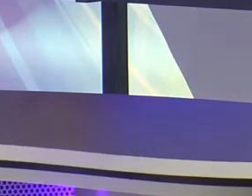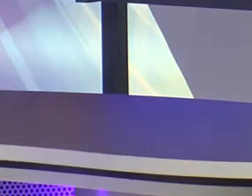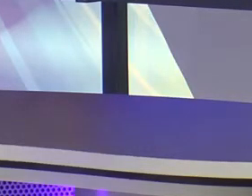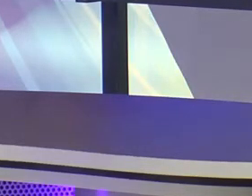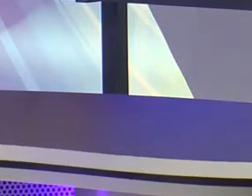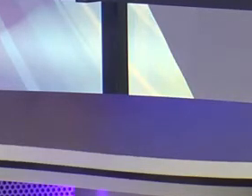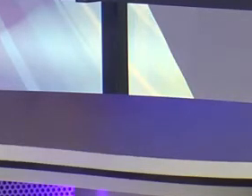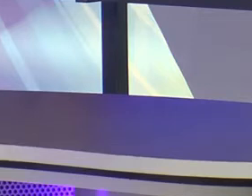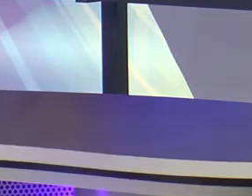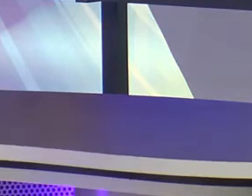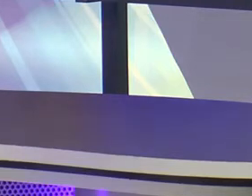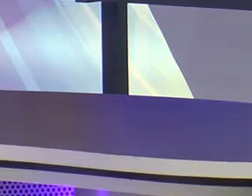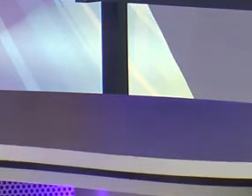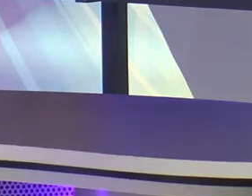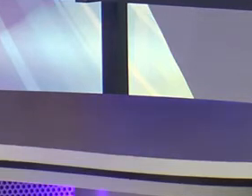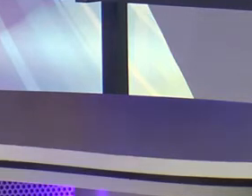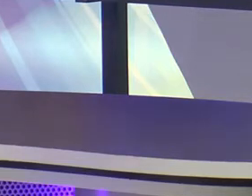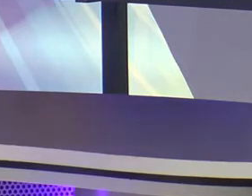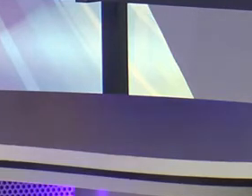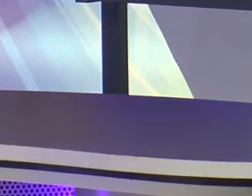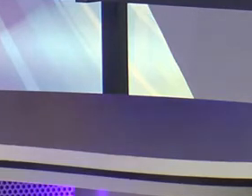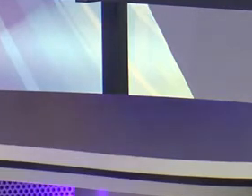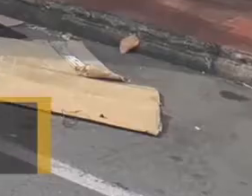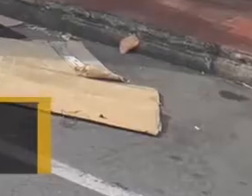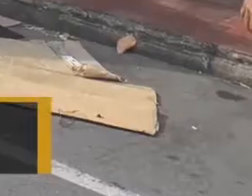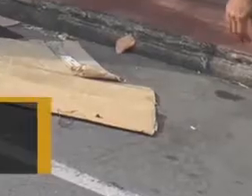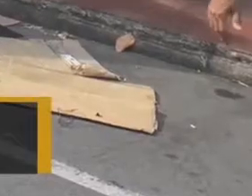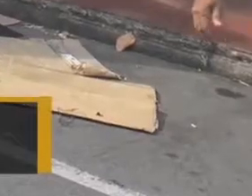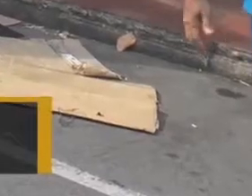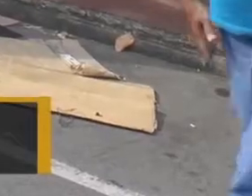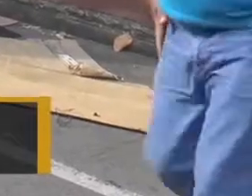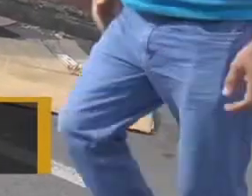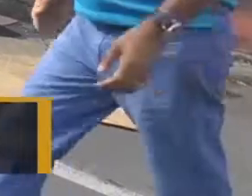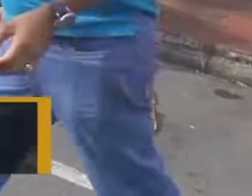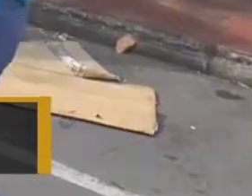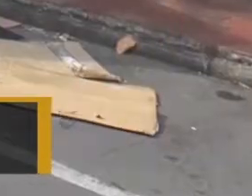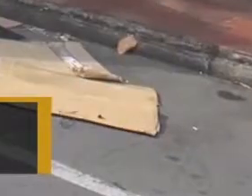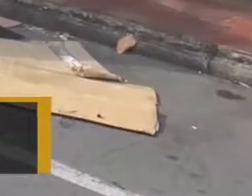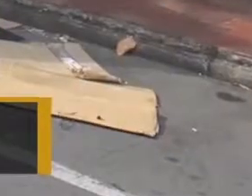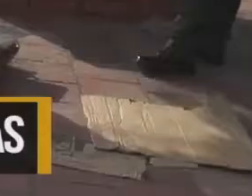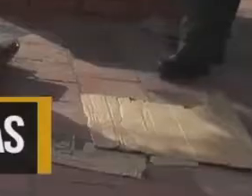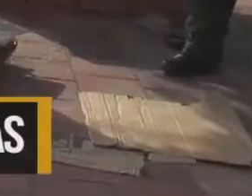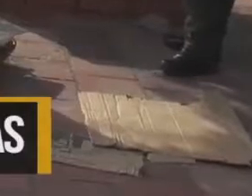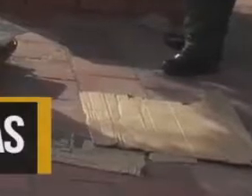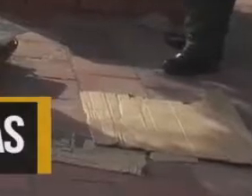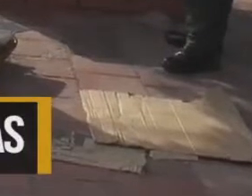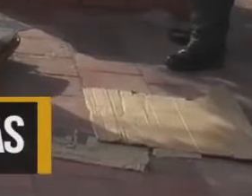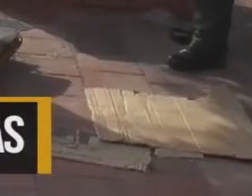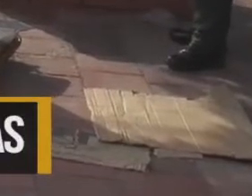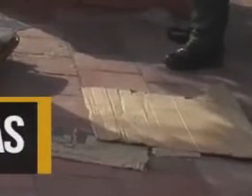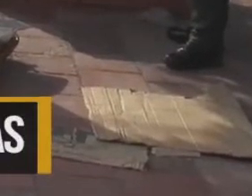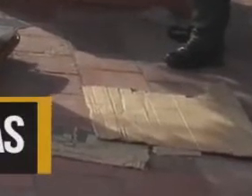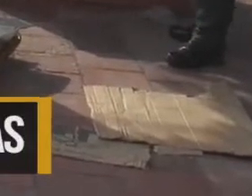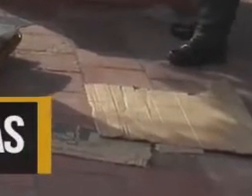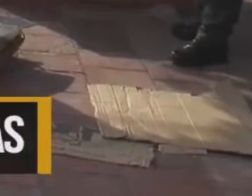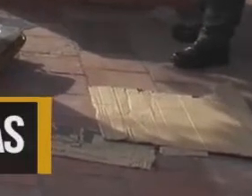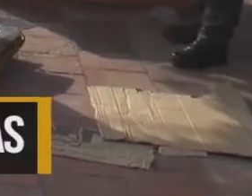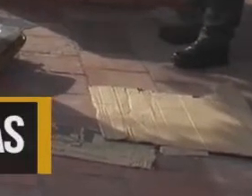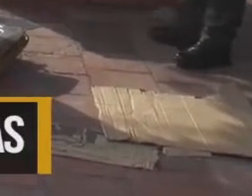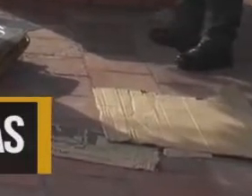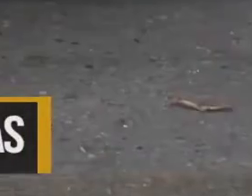tarde en el barrio Buenos Aires de la Comuna 1. Un aparatoso accidente fue el registrado a la tarde este jueves en la carrera 16 con calle